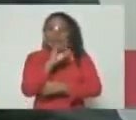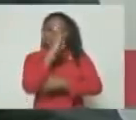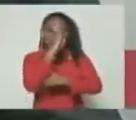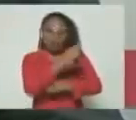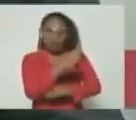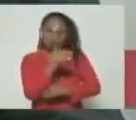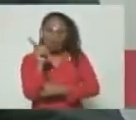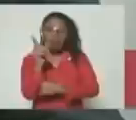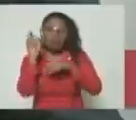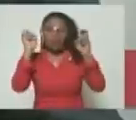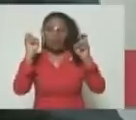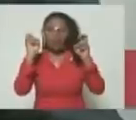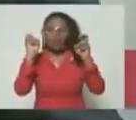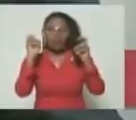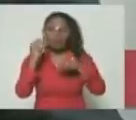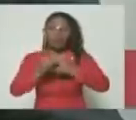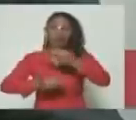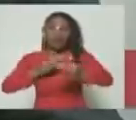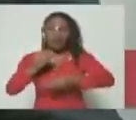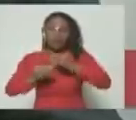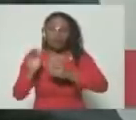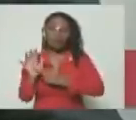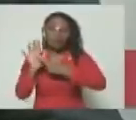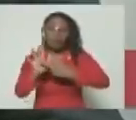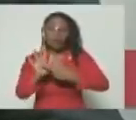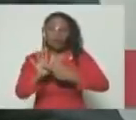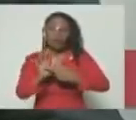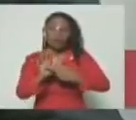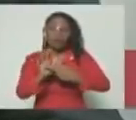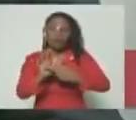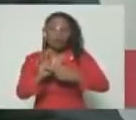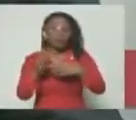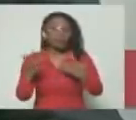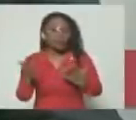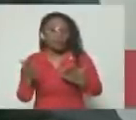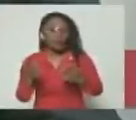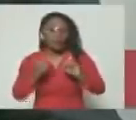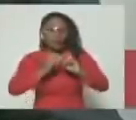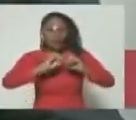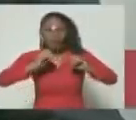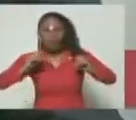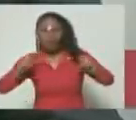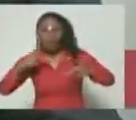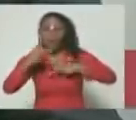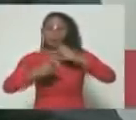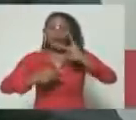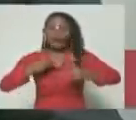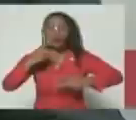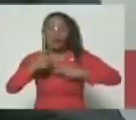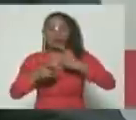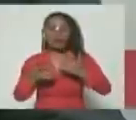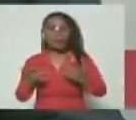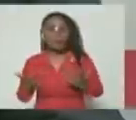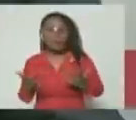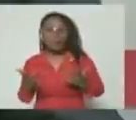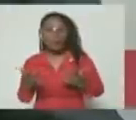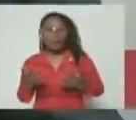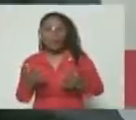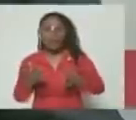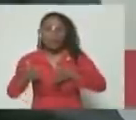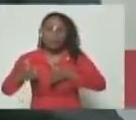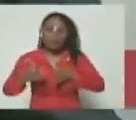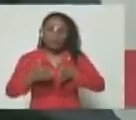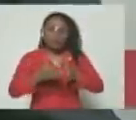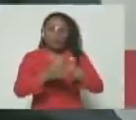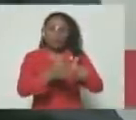sus parlamentarios, se garantizó la representación proporcional de las organizaciones políticas y nos condujo a una elección